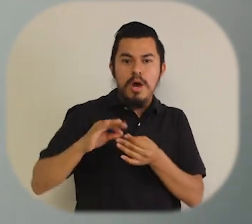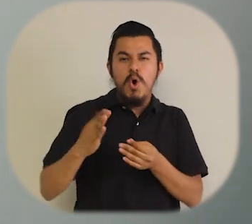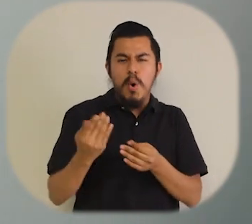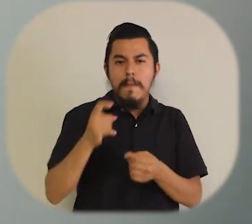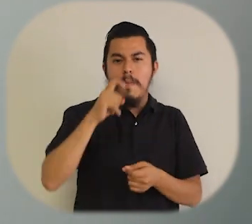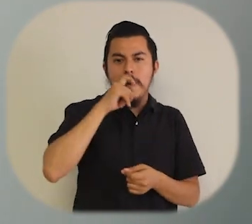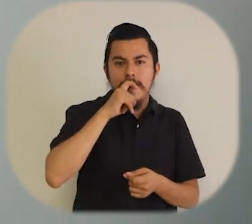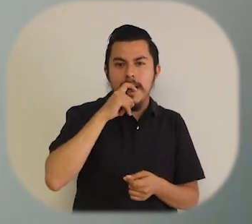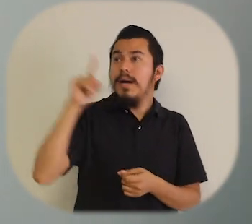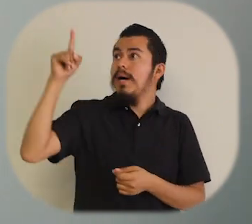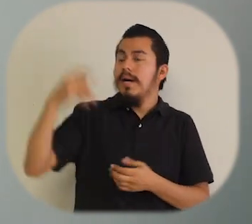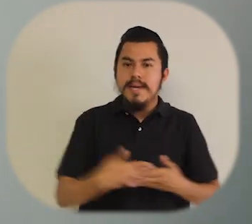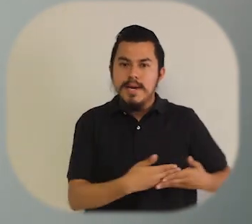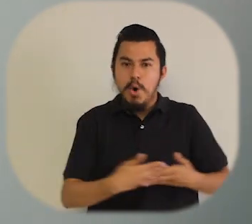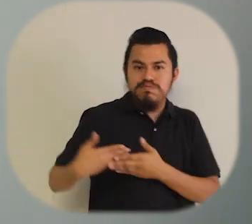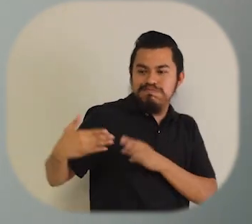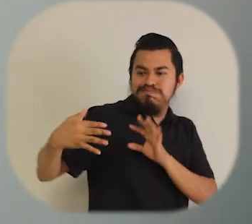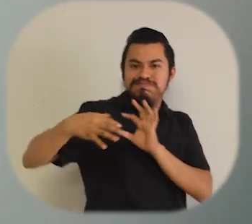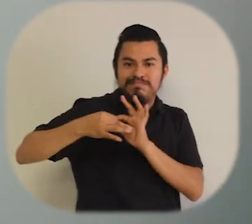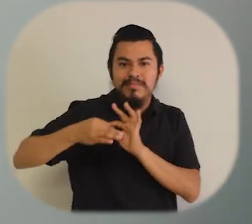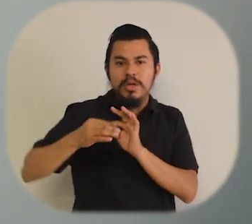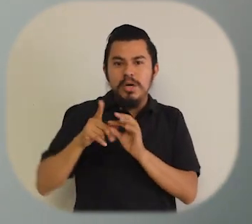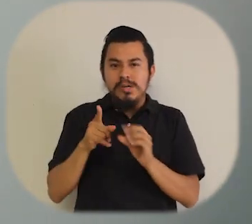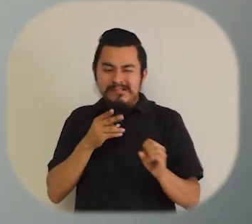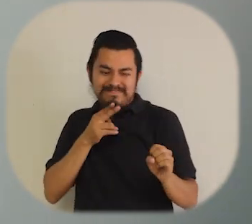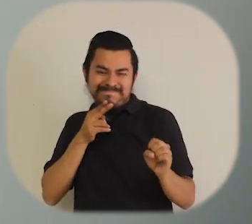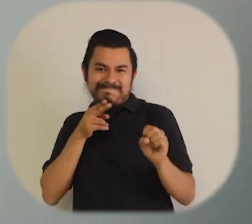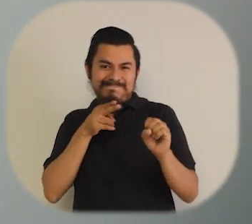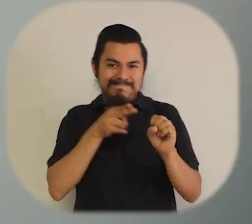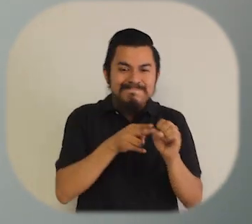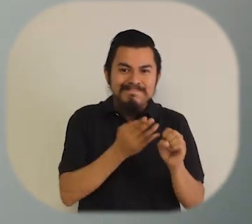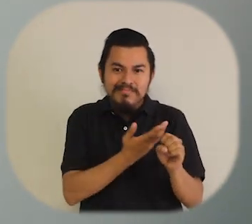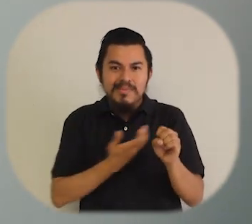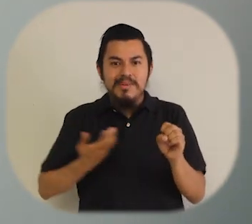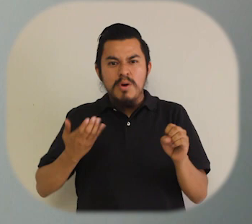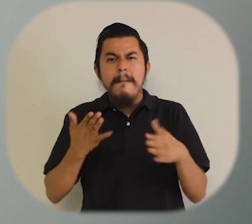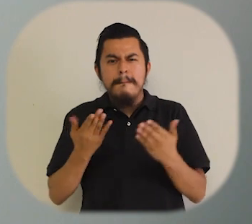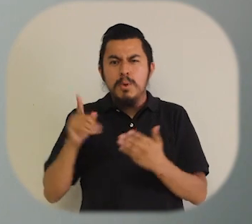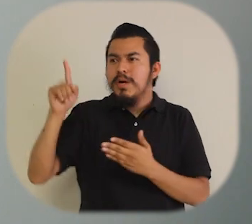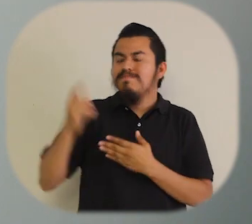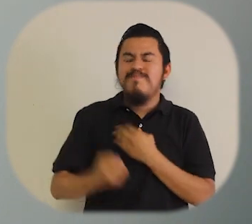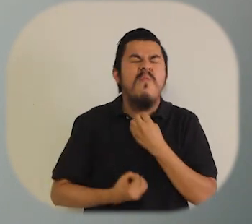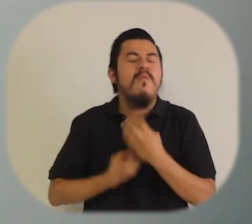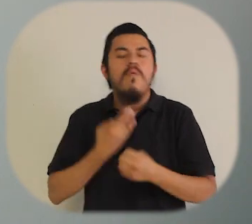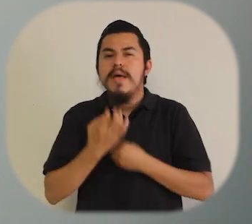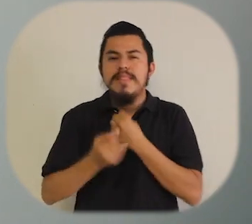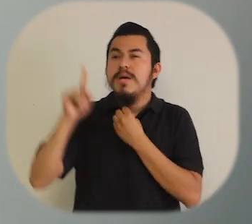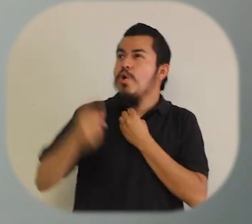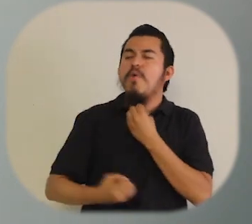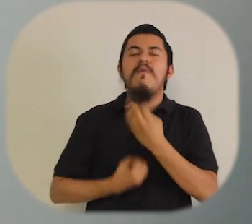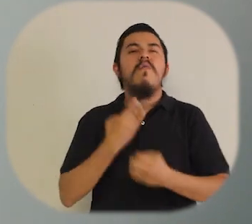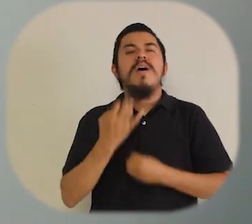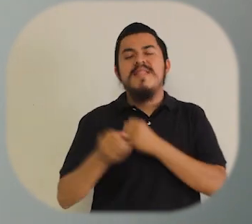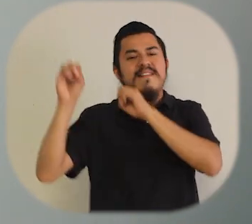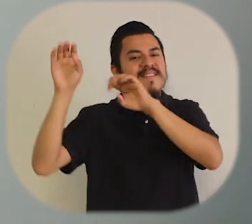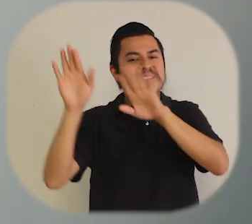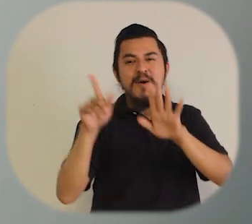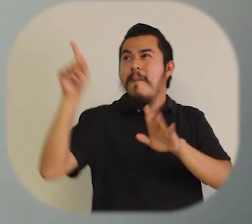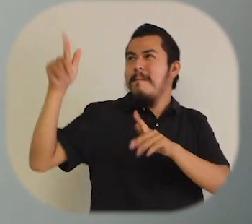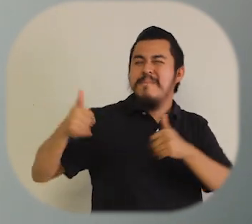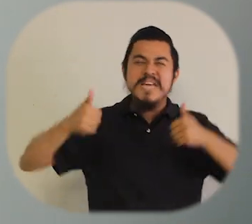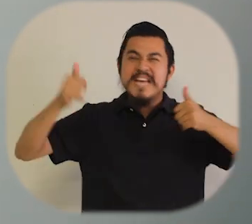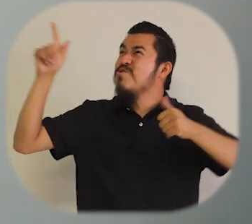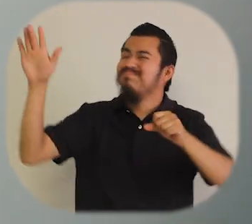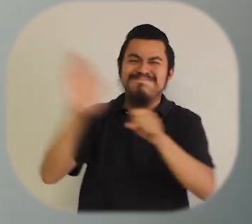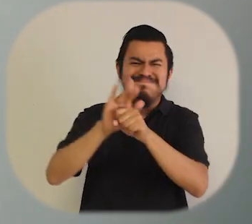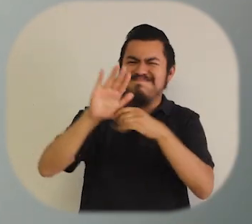conectados como hijos y padres. De una manera muy cercana estamos conectados. Él es la fuente de todo bien, de toda bendición. Él